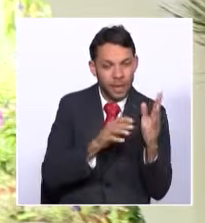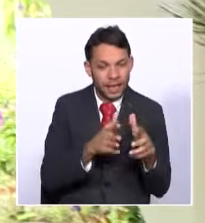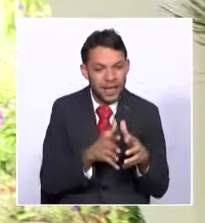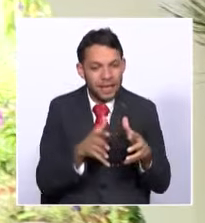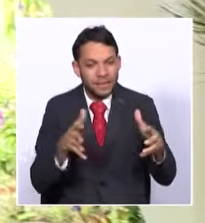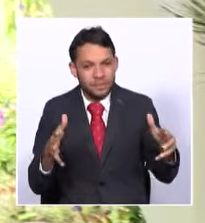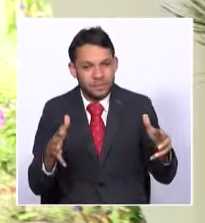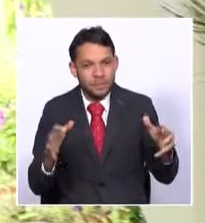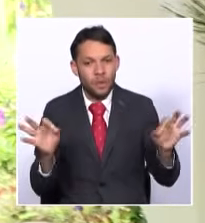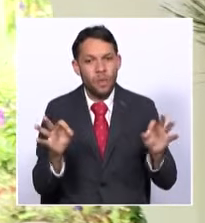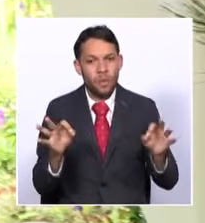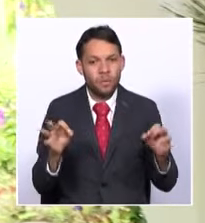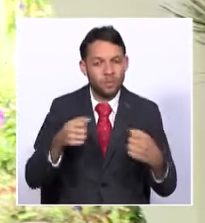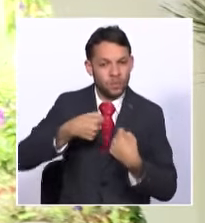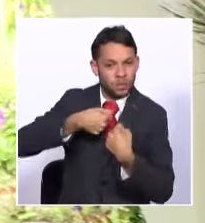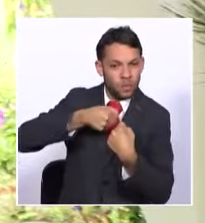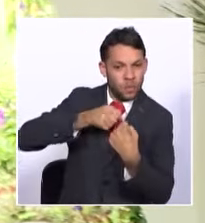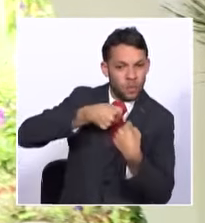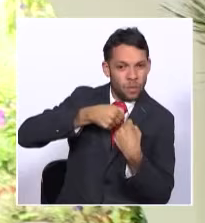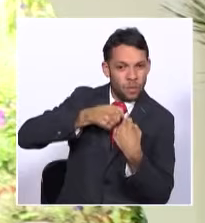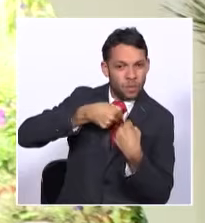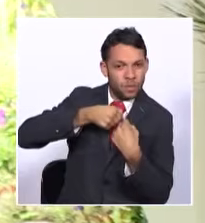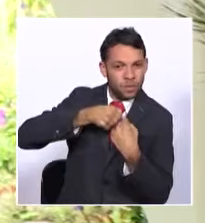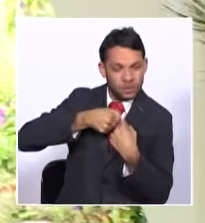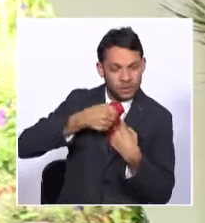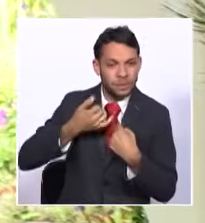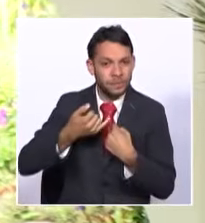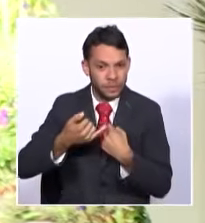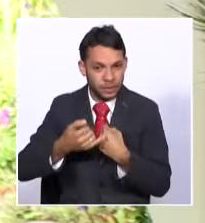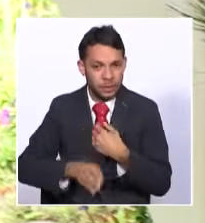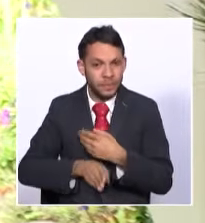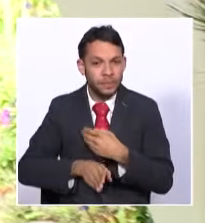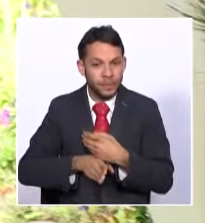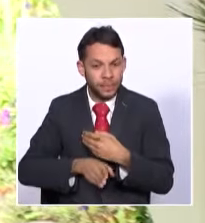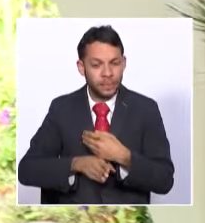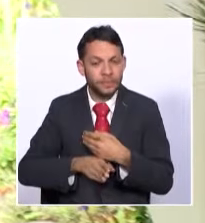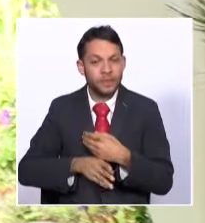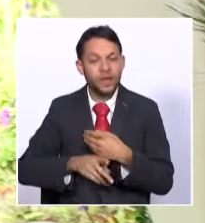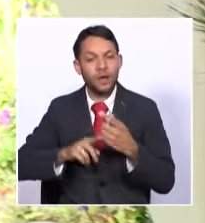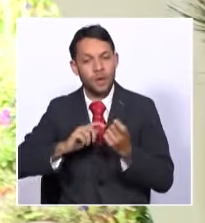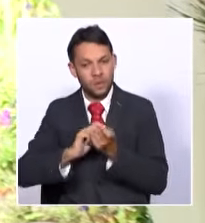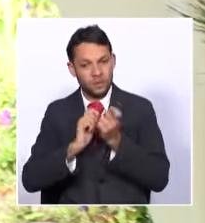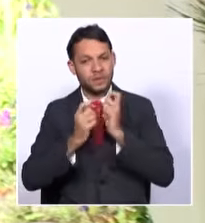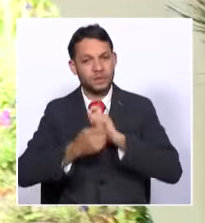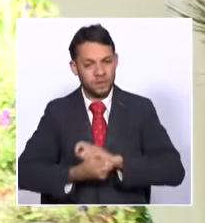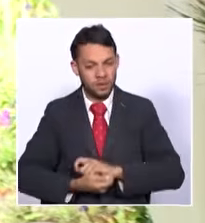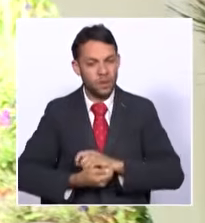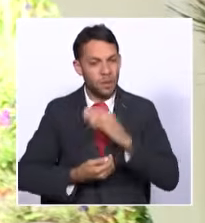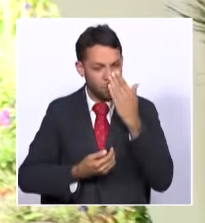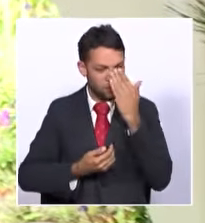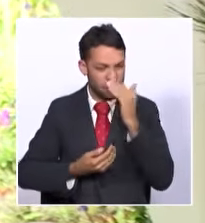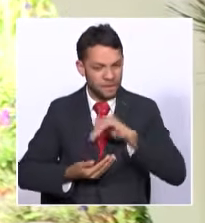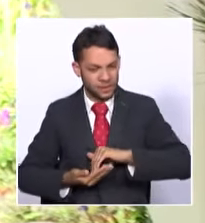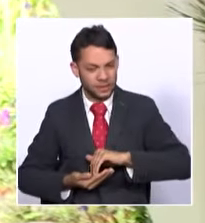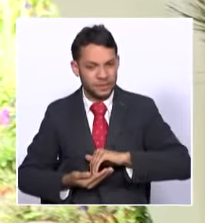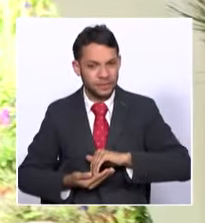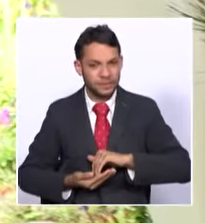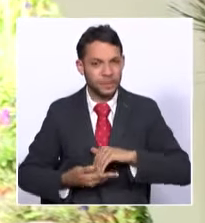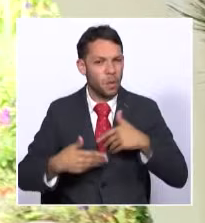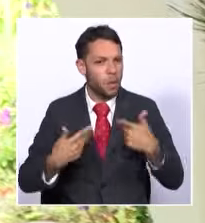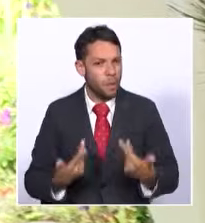las rodillas? ¿Cómo están las rodillas? Y después lo veamos de espalda y comencemos a ver esa estructura de la